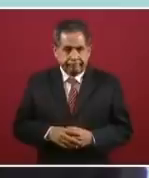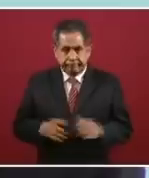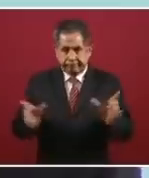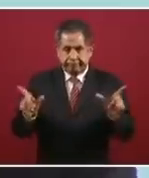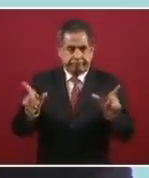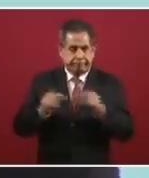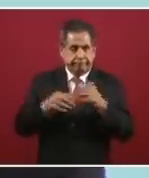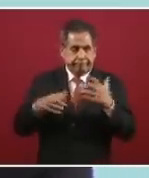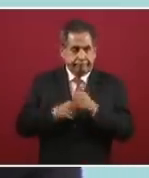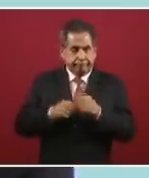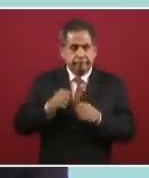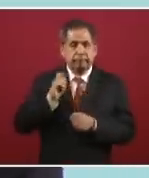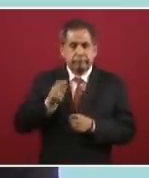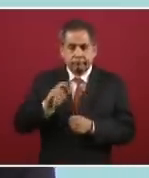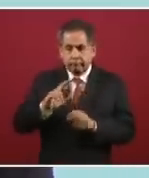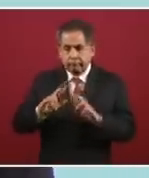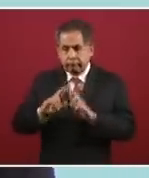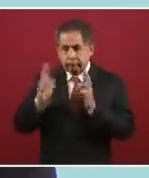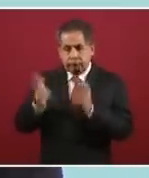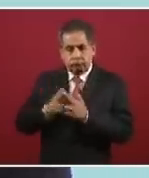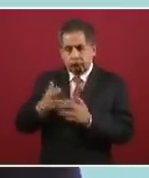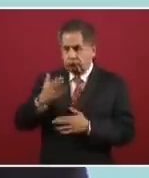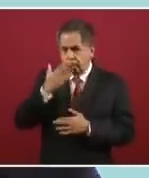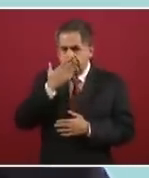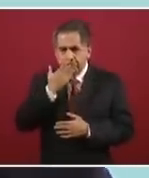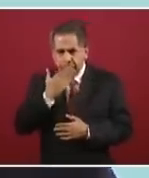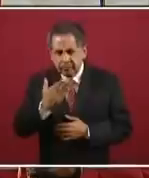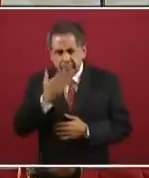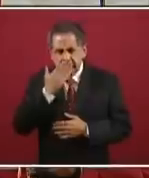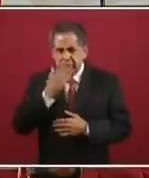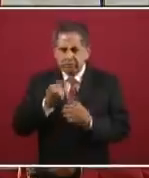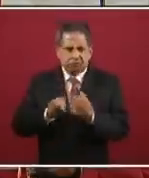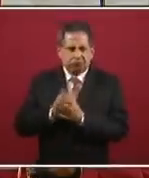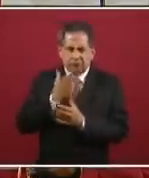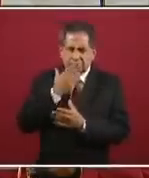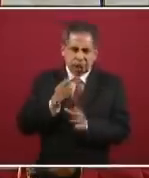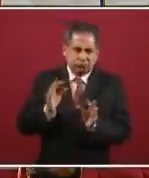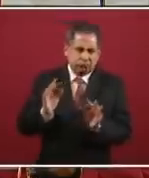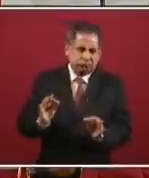consideramos que la reunión fue una reunión productiva